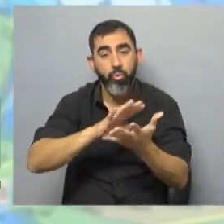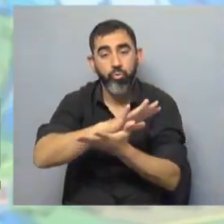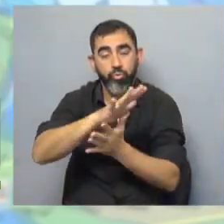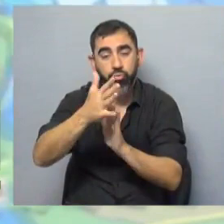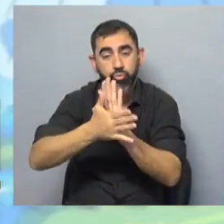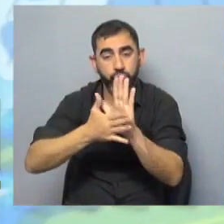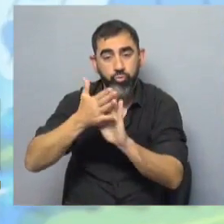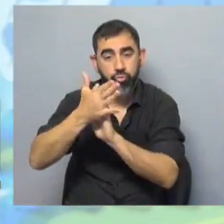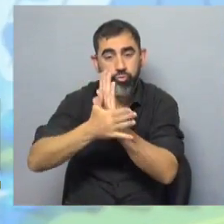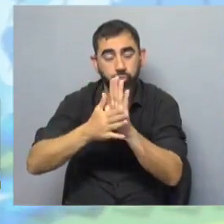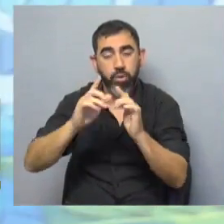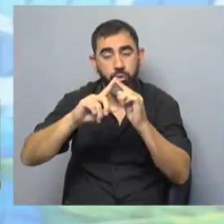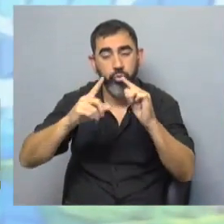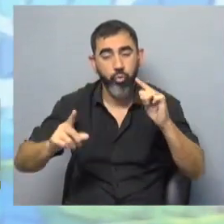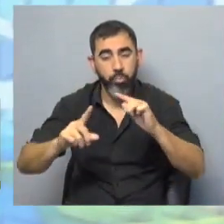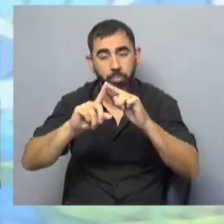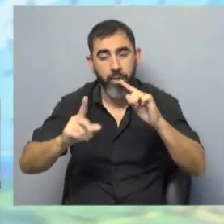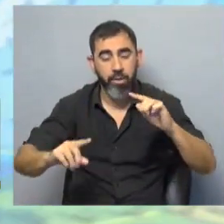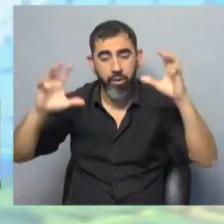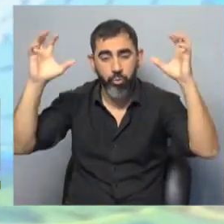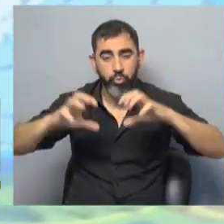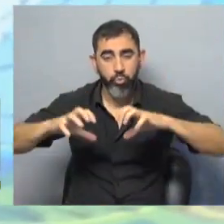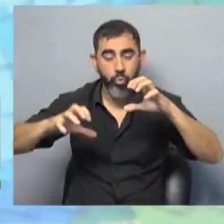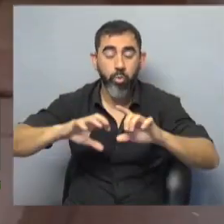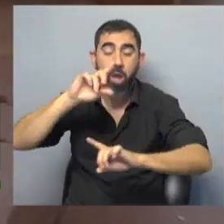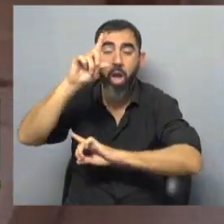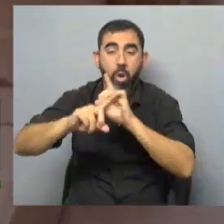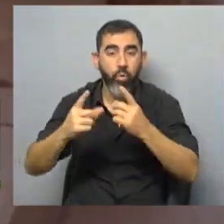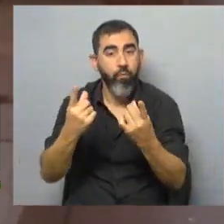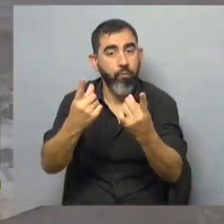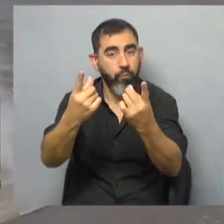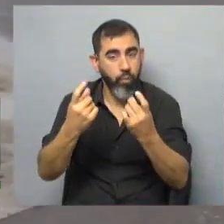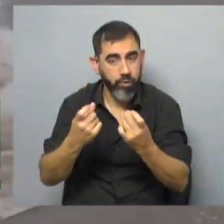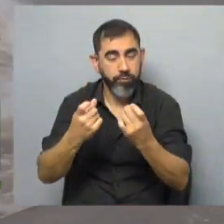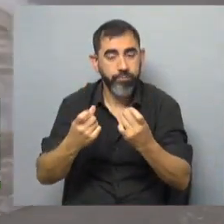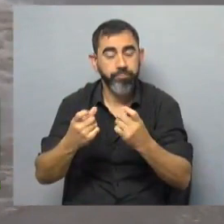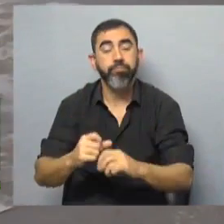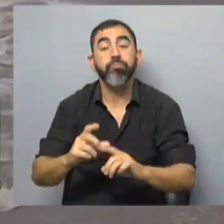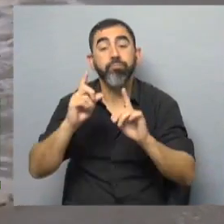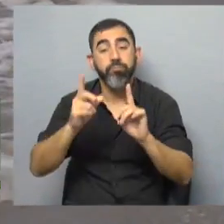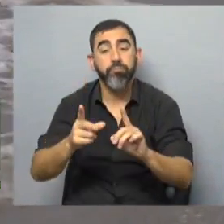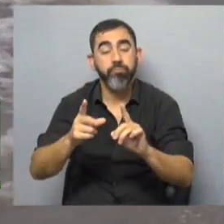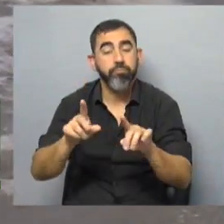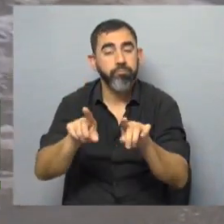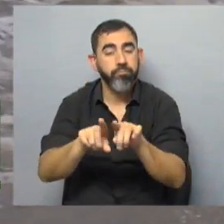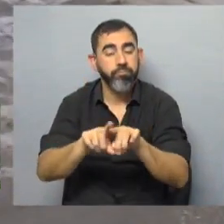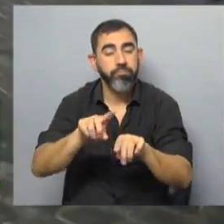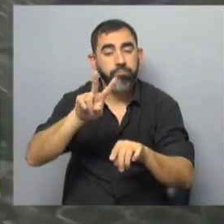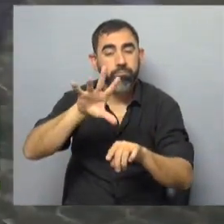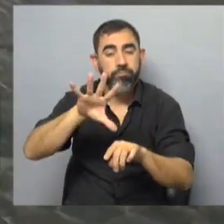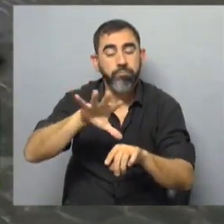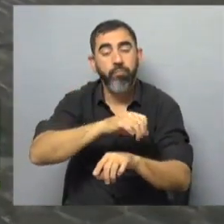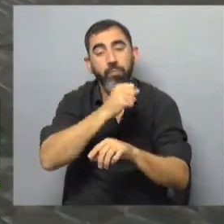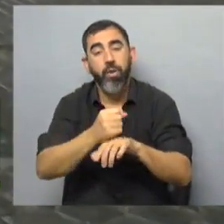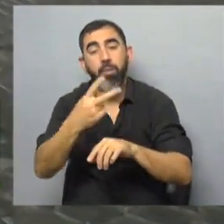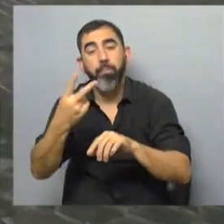país, con tormentas y precipitaciones, que alguna puede ser puntualmente intensa. Y bueno, pero también dentro de este periodo del 25 al